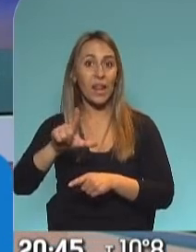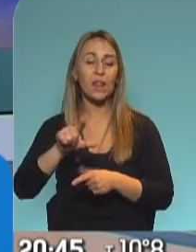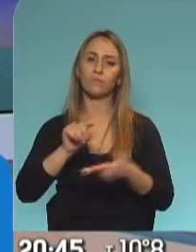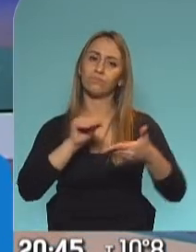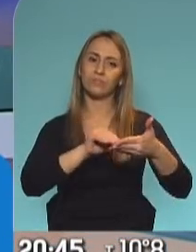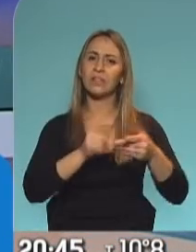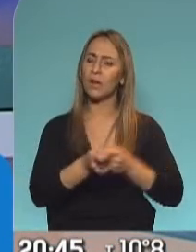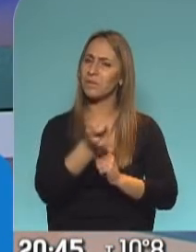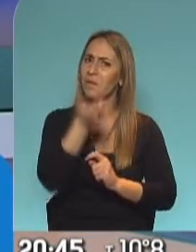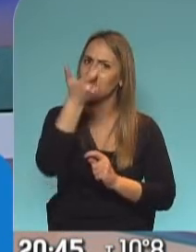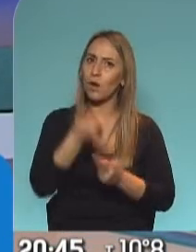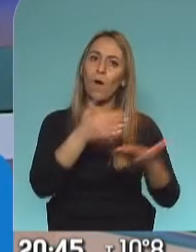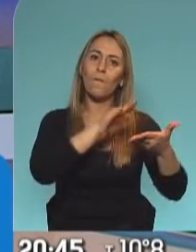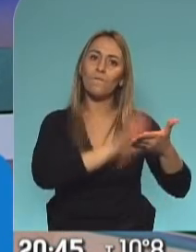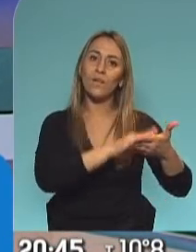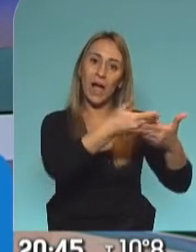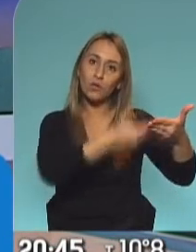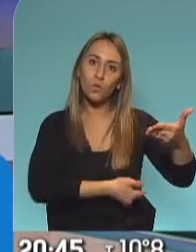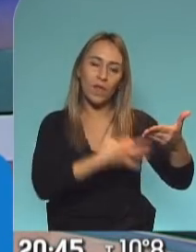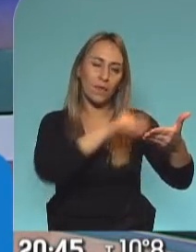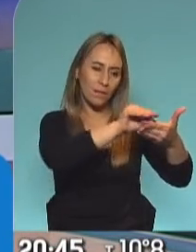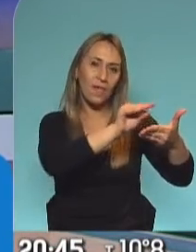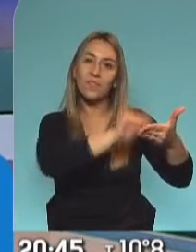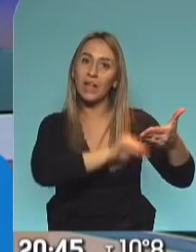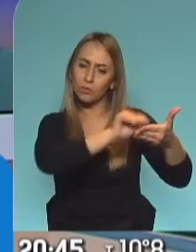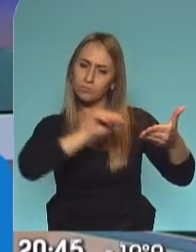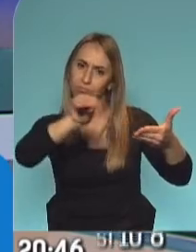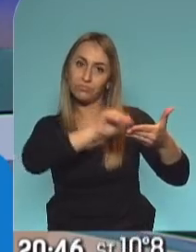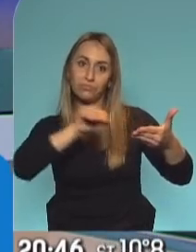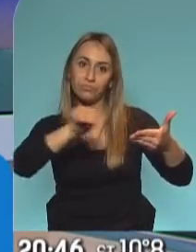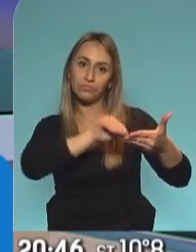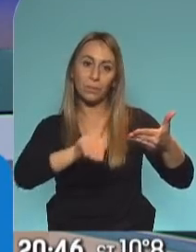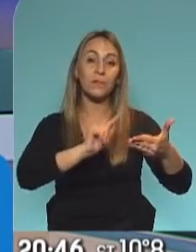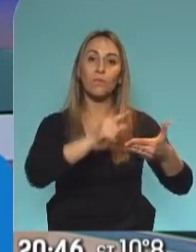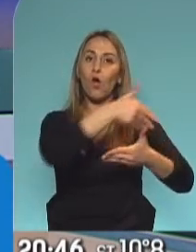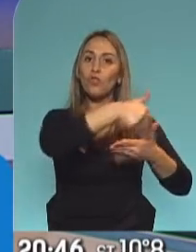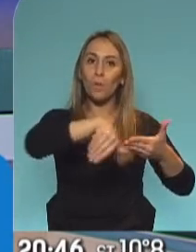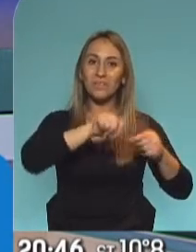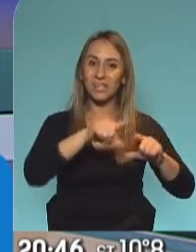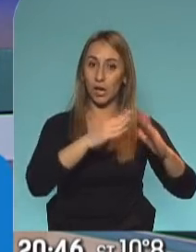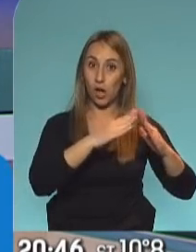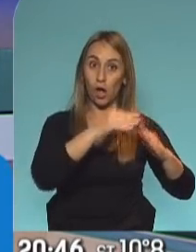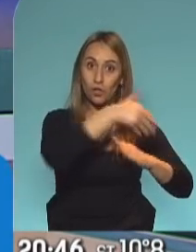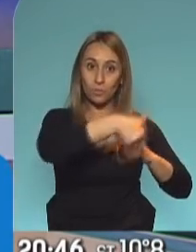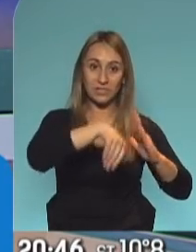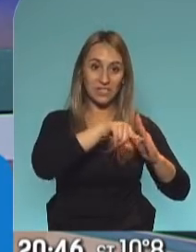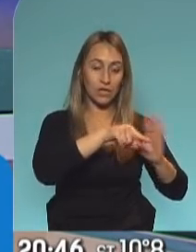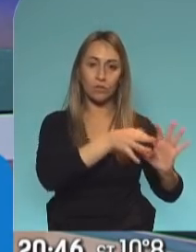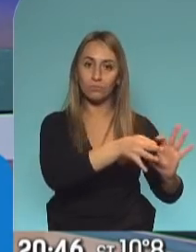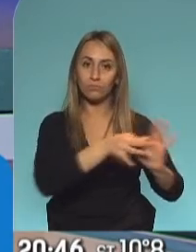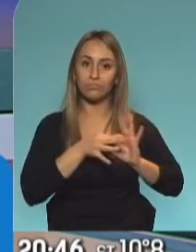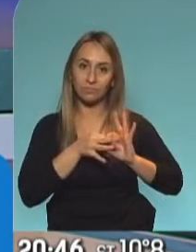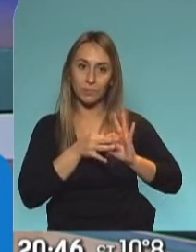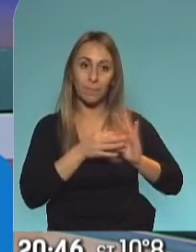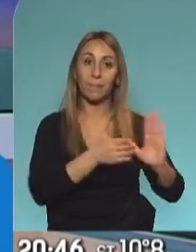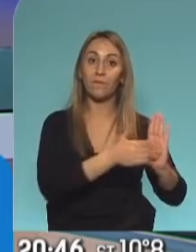incorporar los datos de la factura. El domicilio que refiere esta persona, Reinaldo, tiene que ser el mismo